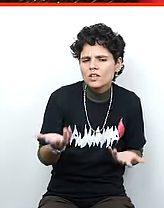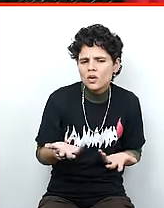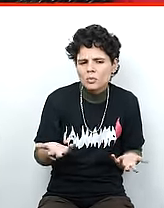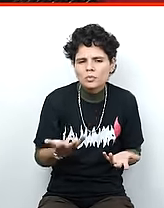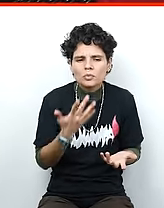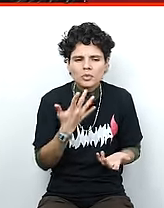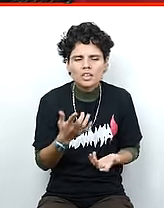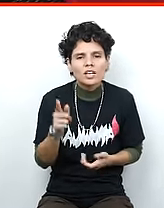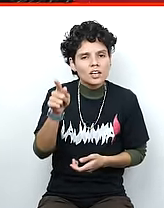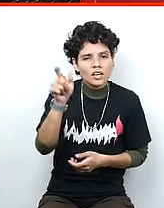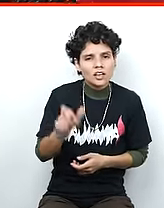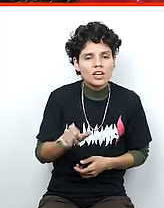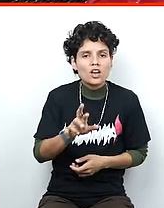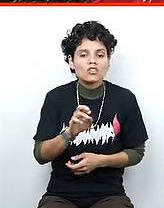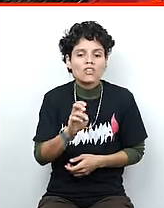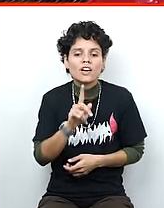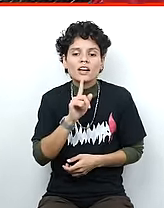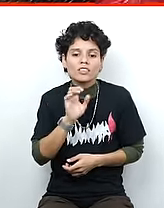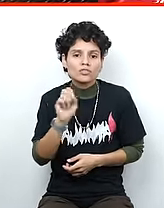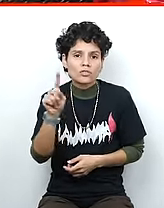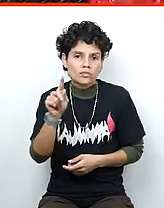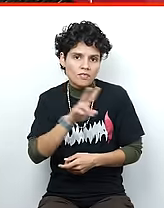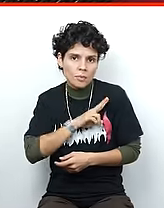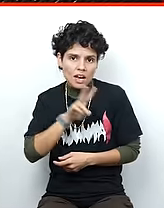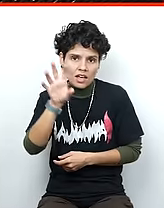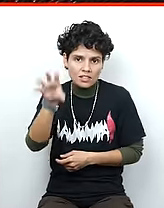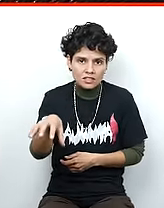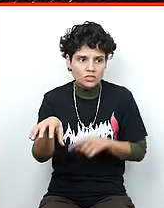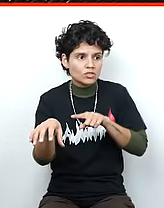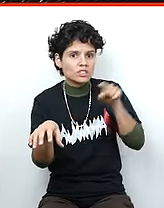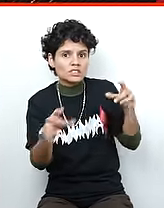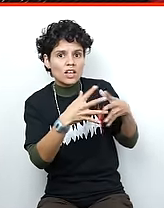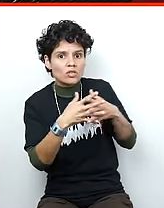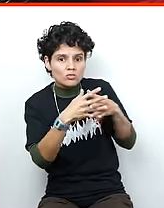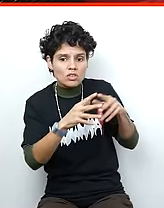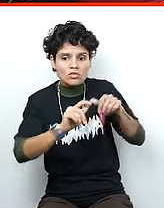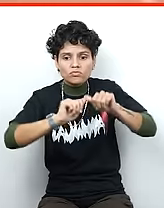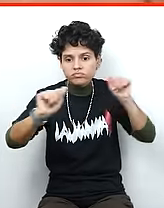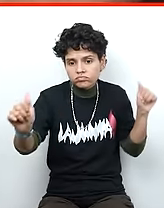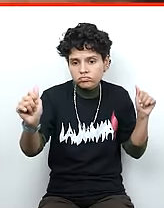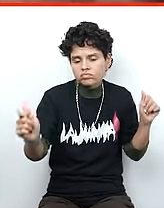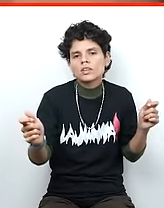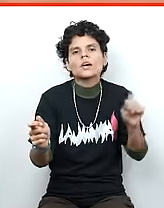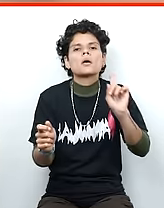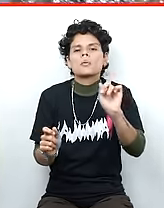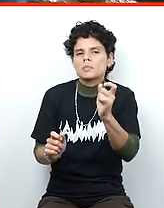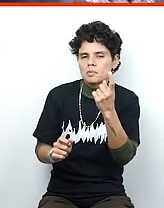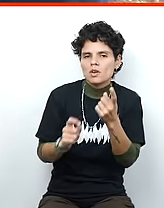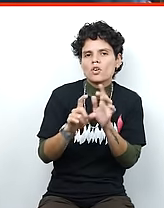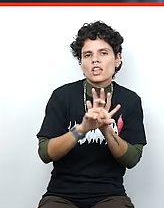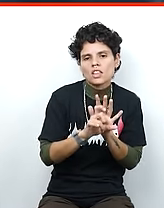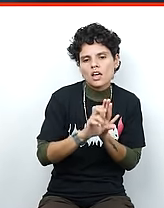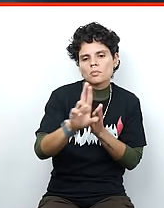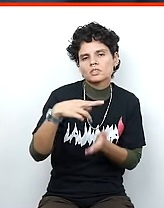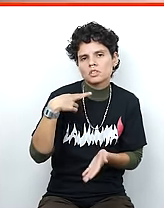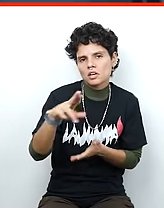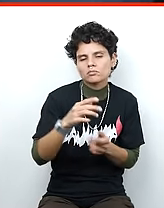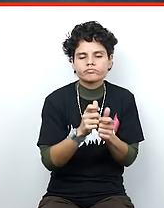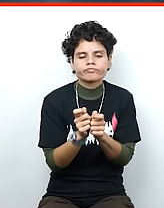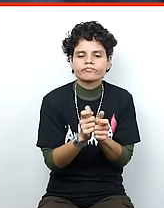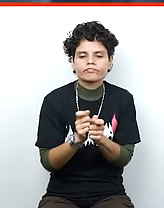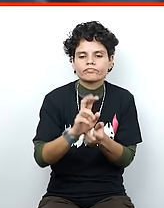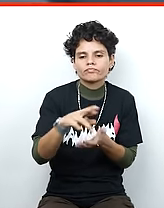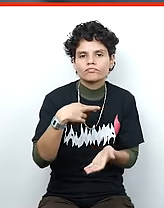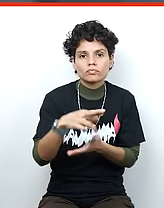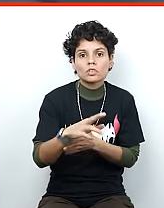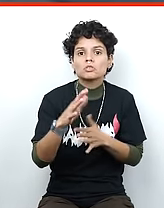Porque Robertito graba acá en Valparaíso, sí, ¿no? Sí, y tú grababas ahí como en Estados Unidos. Sí, o no, primero hablamos por Instagram y